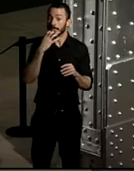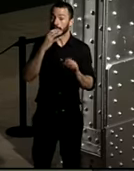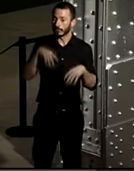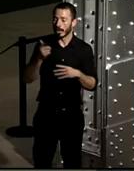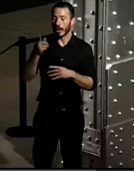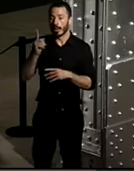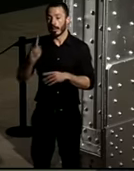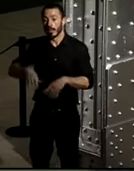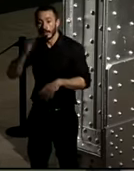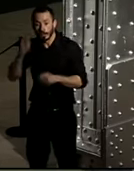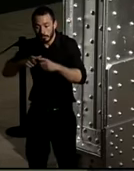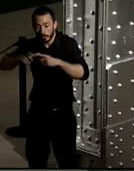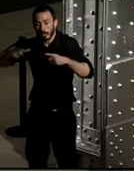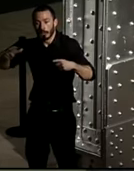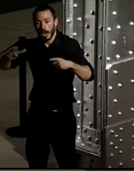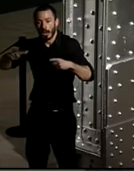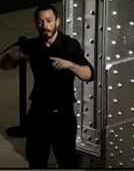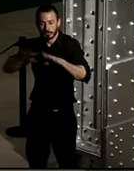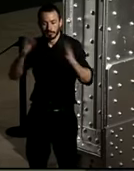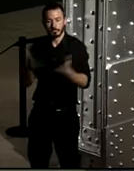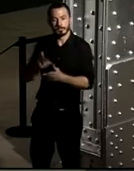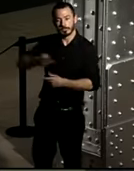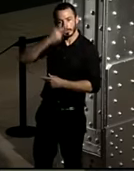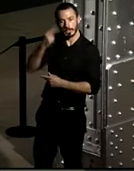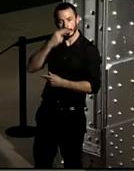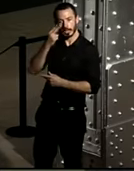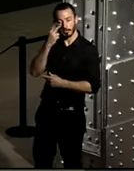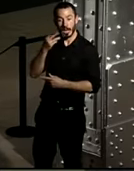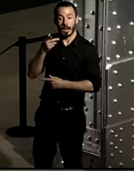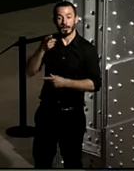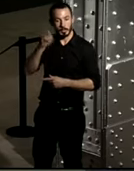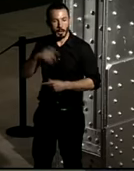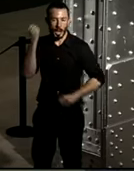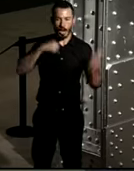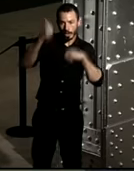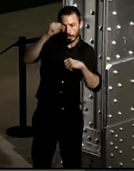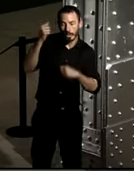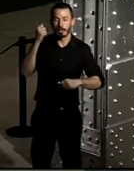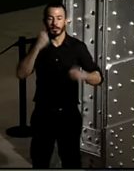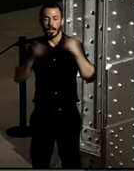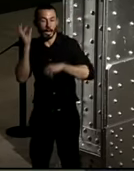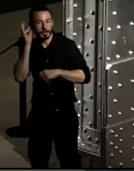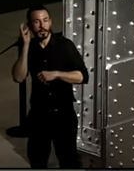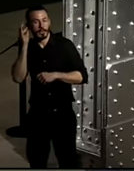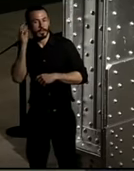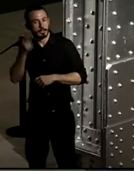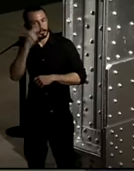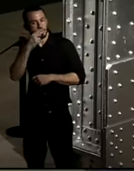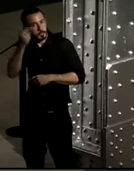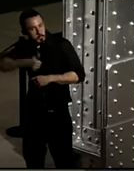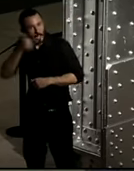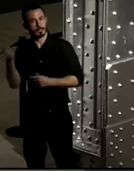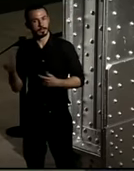o guionistas, para los actores y las actrices también. Es una cuestión de, pues eso, alguna